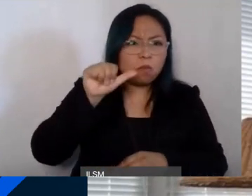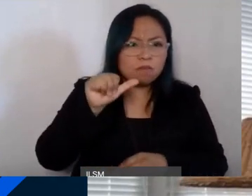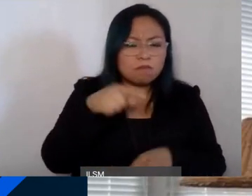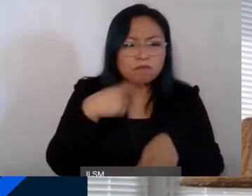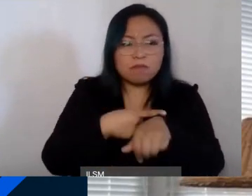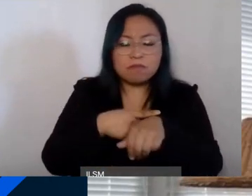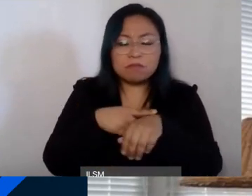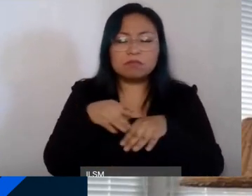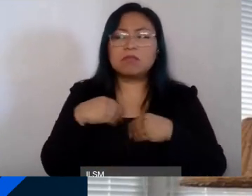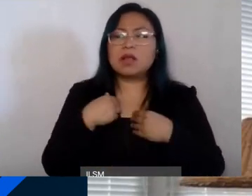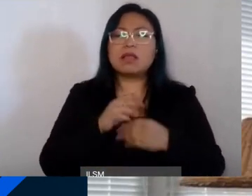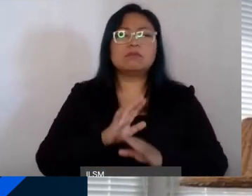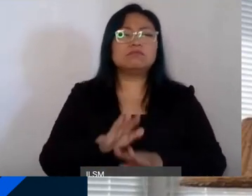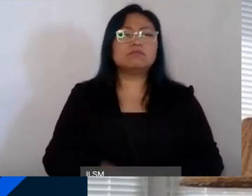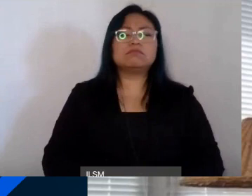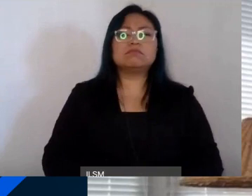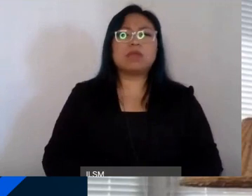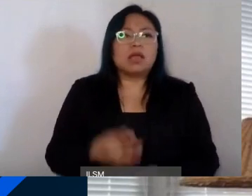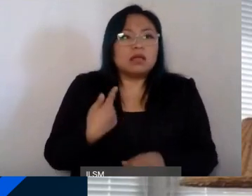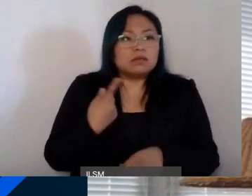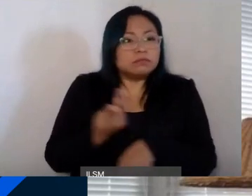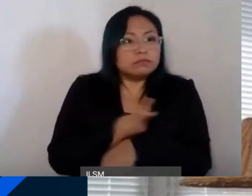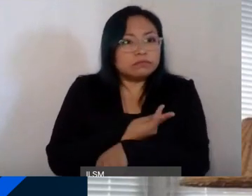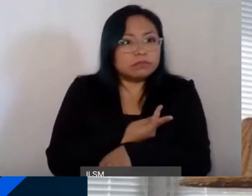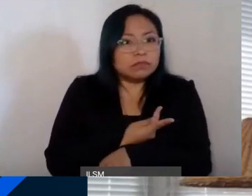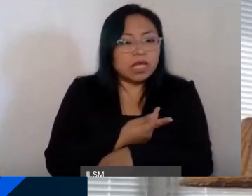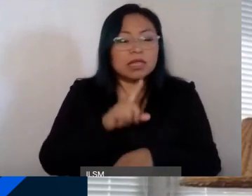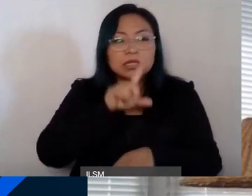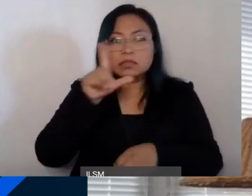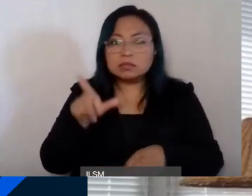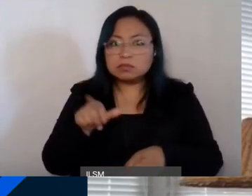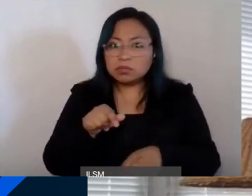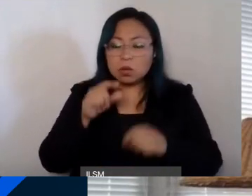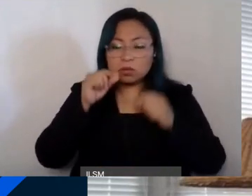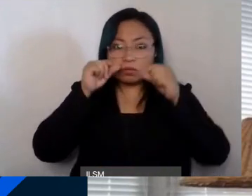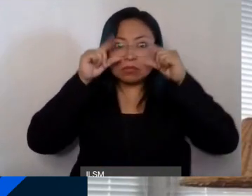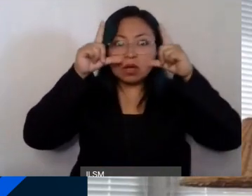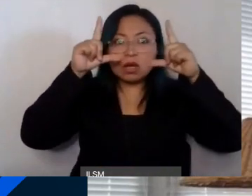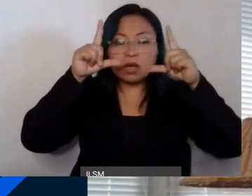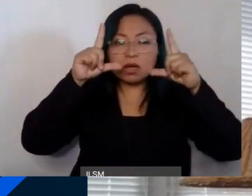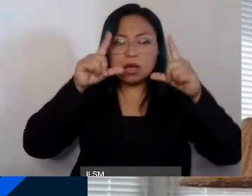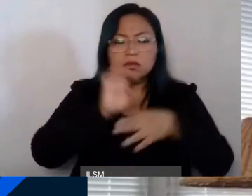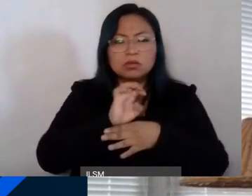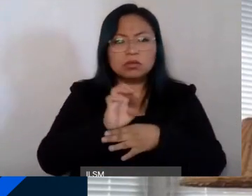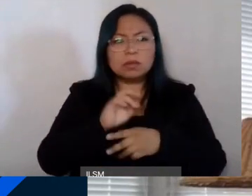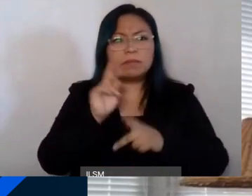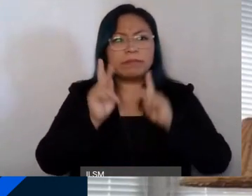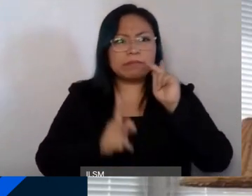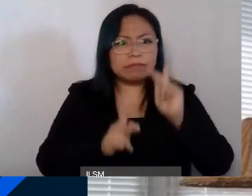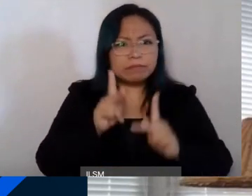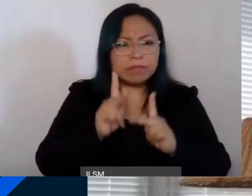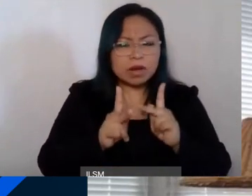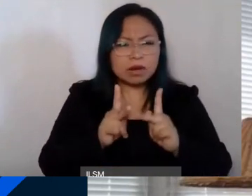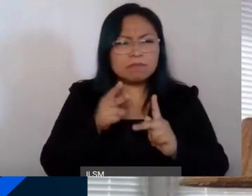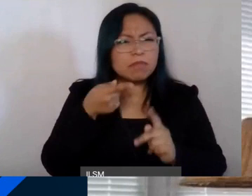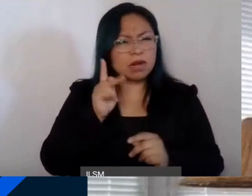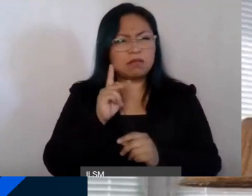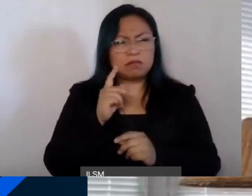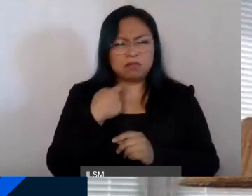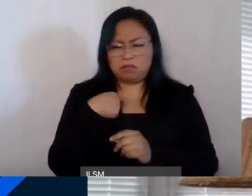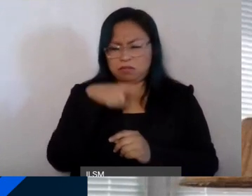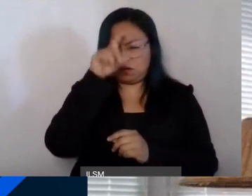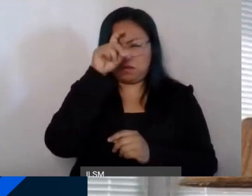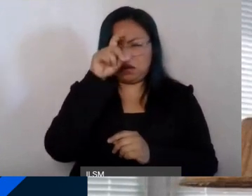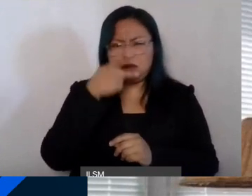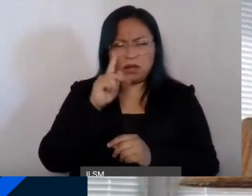y te empiezan a contar cosas es pero si el cerebro no estaba funcionando que